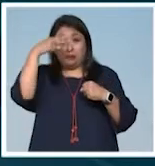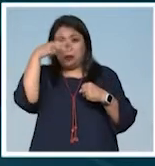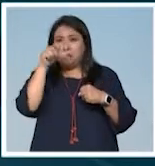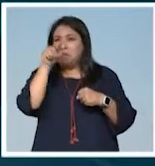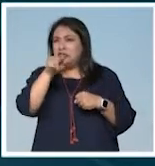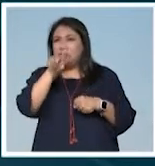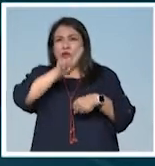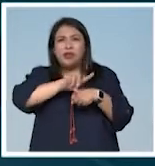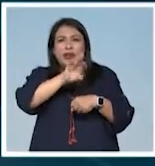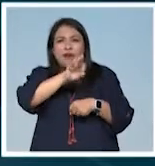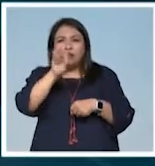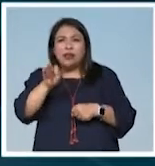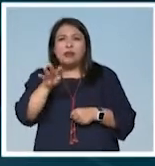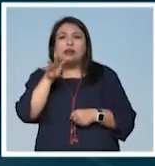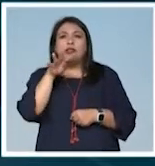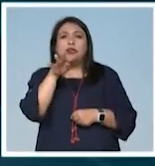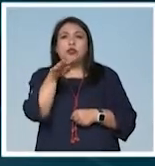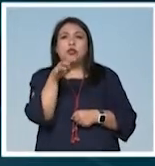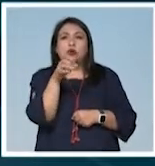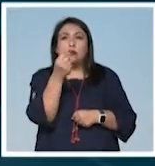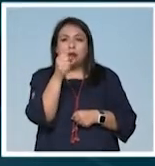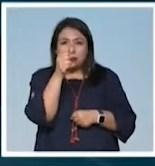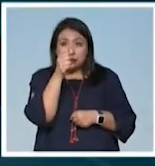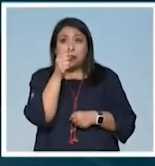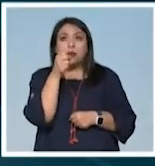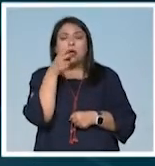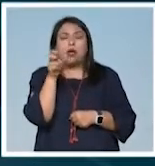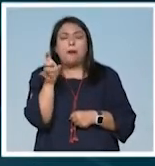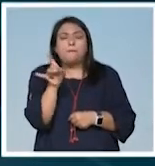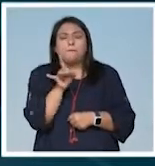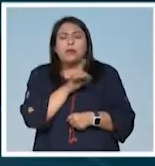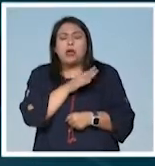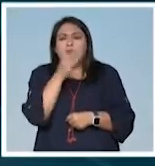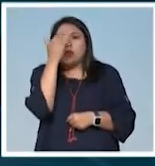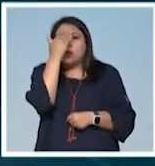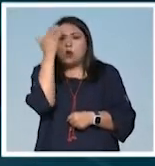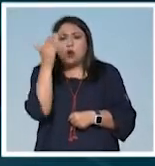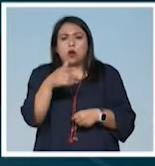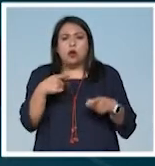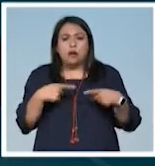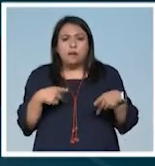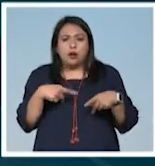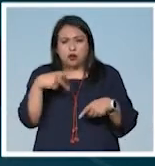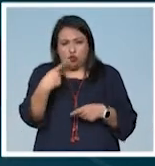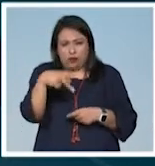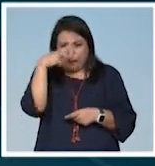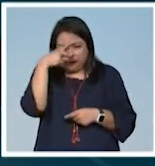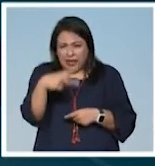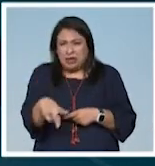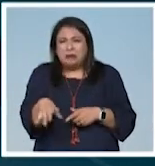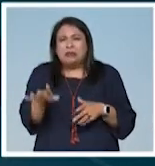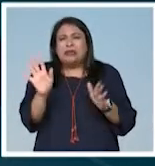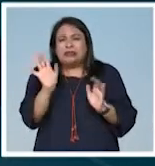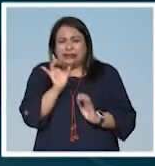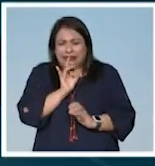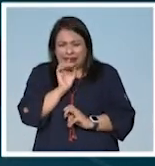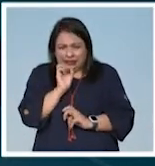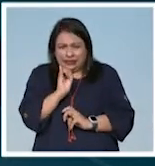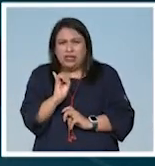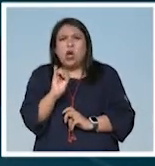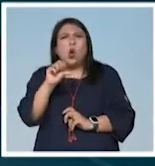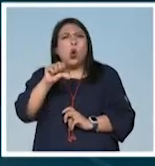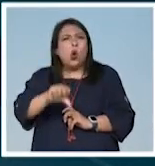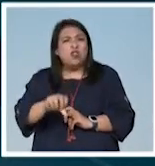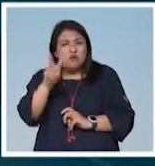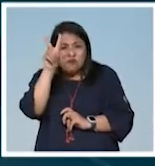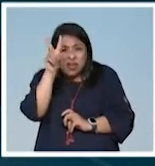misma fecha, 19 de septiembre, lo cual ha aterrado a muchos mexicanos. Pero a pesar de los temores, aún no existe